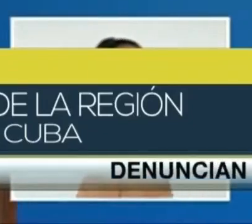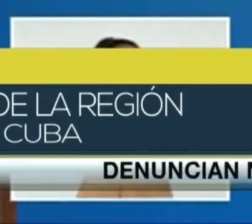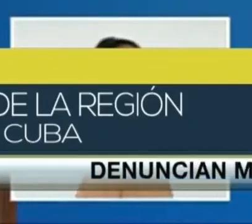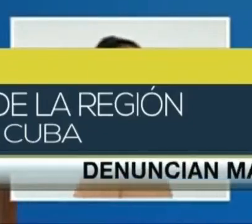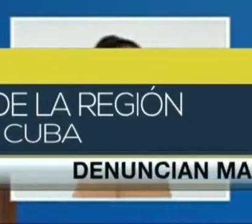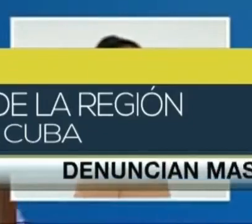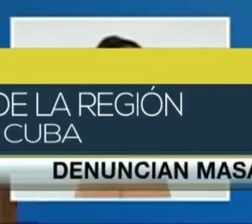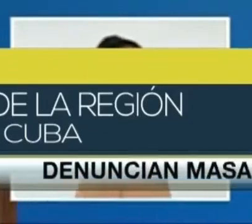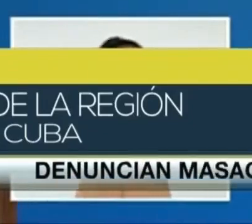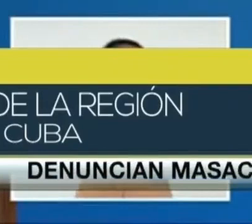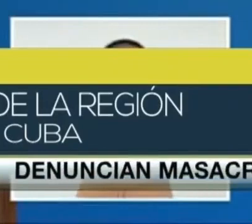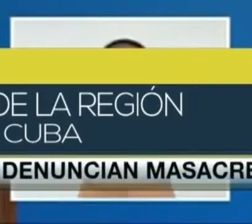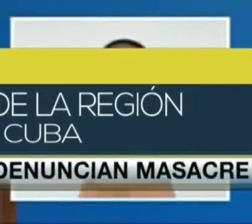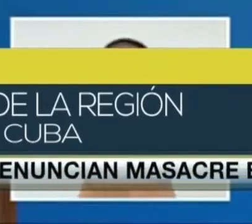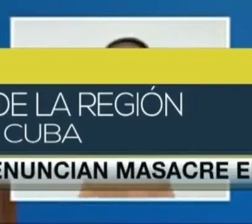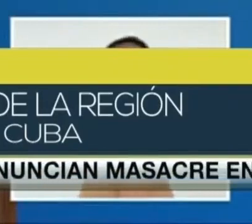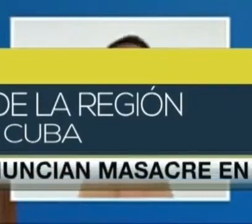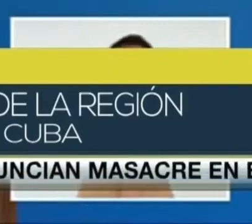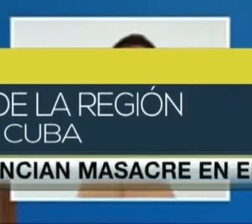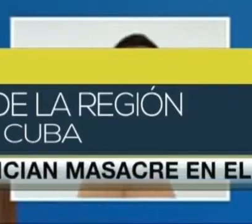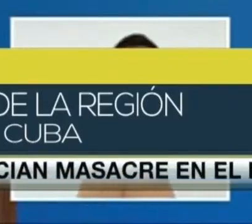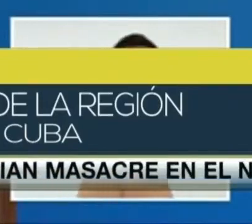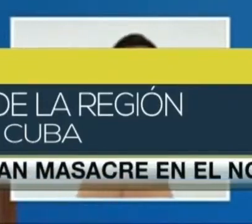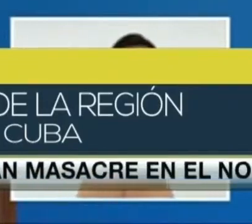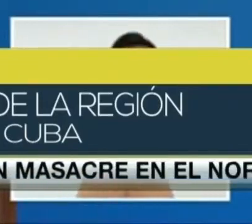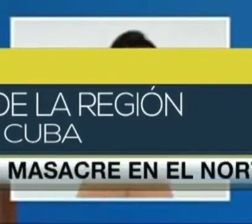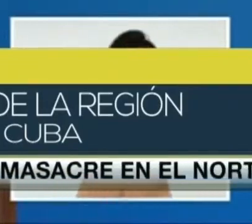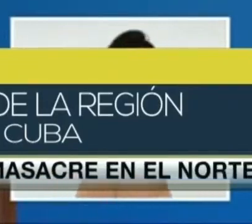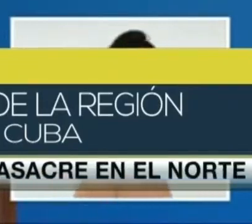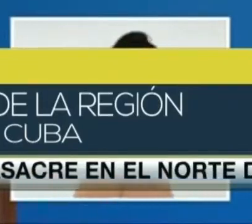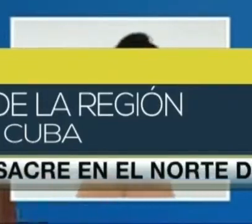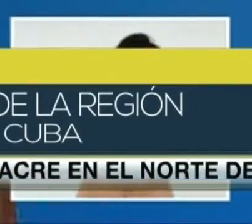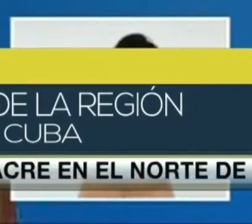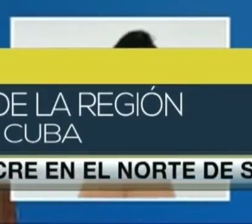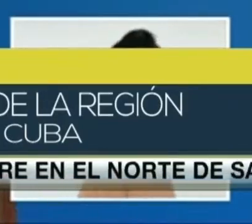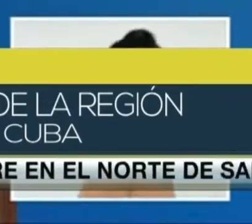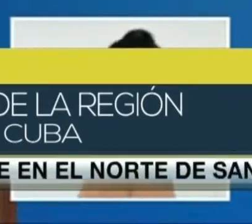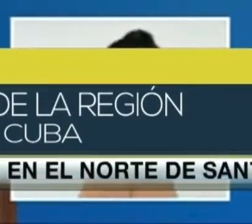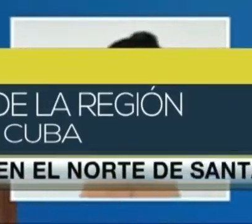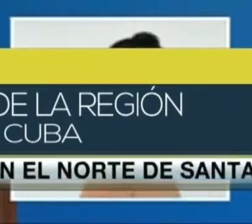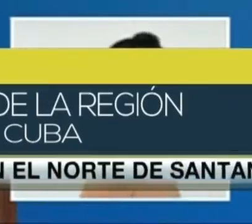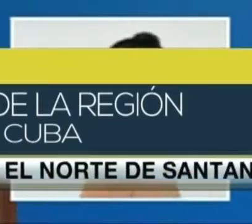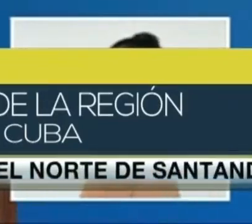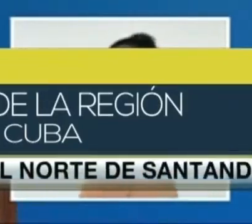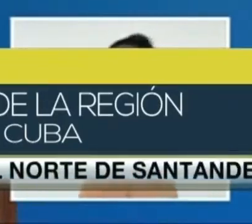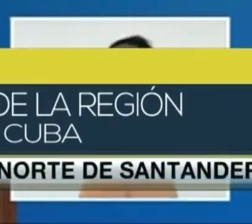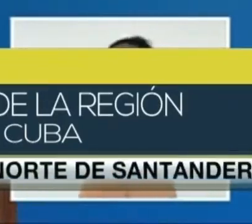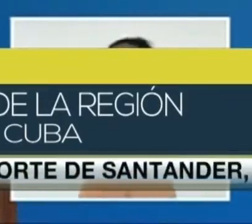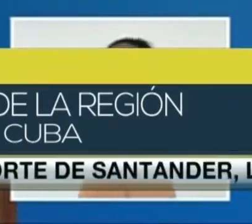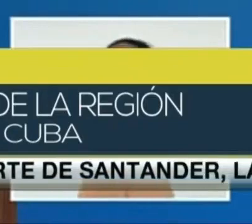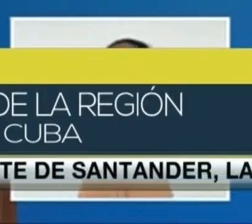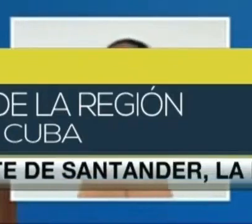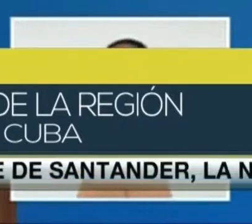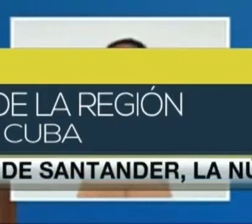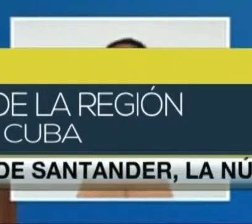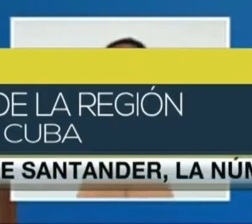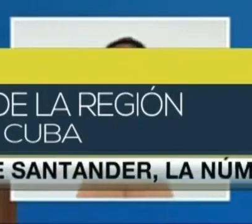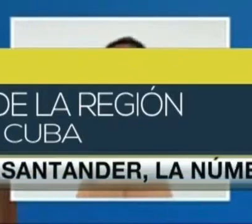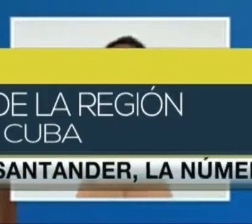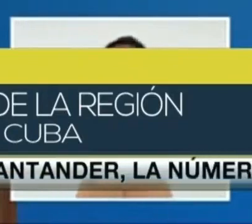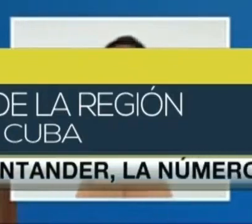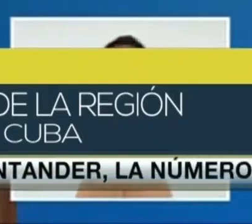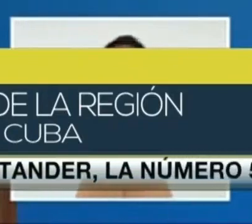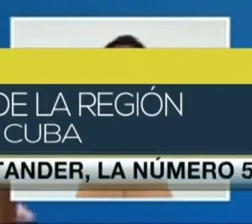Norteamérica, de distintas partes del mundo, han demostrado fehacientemente que la